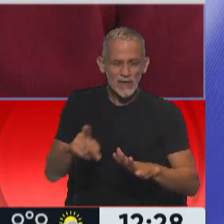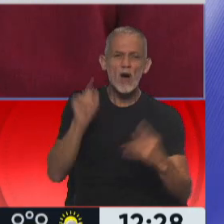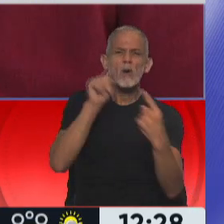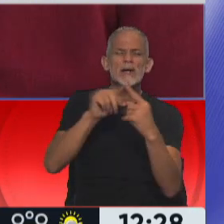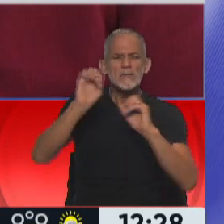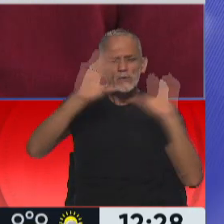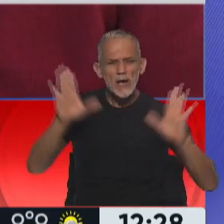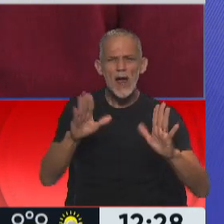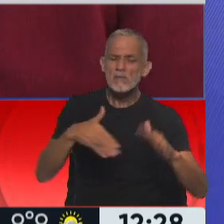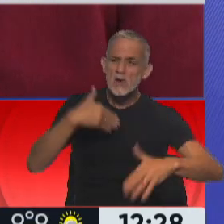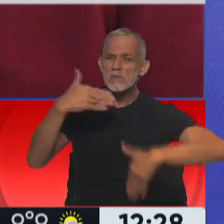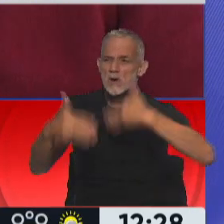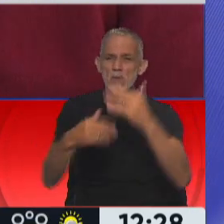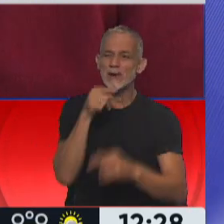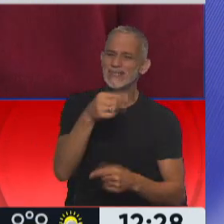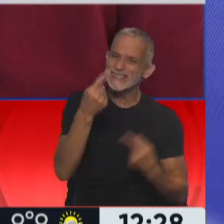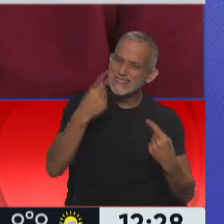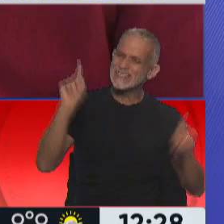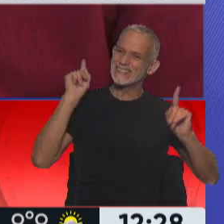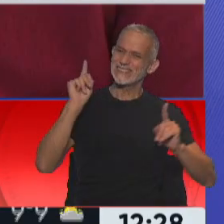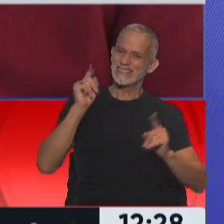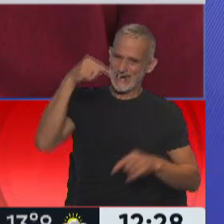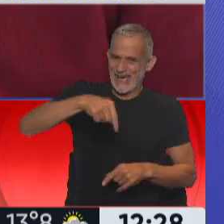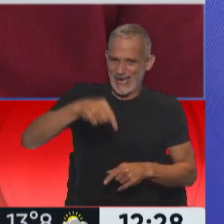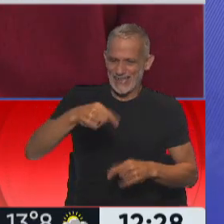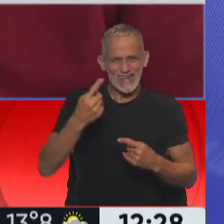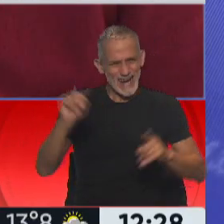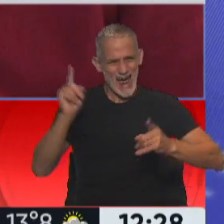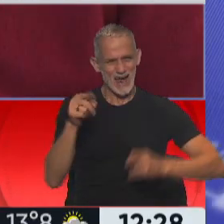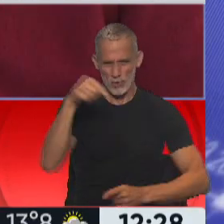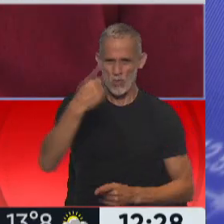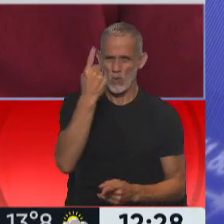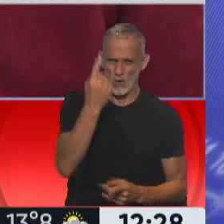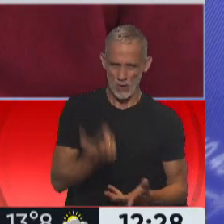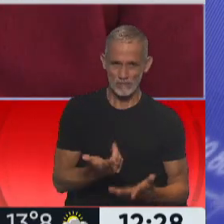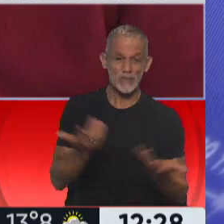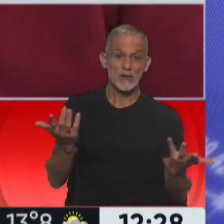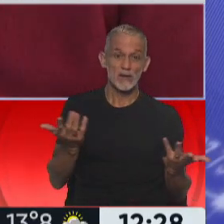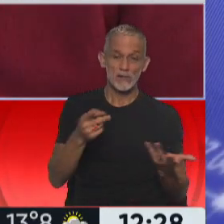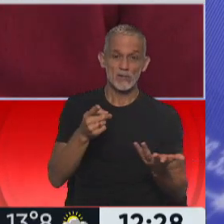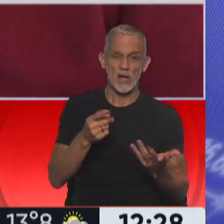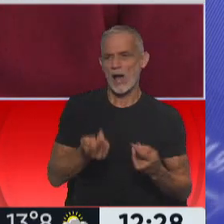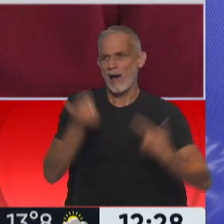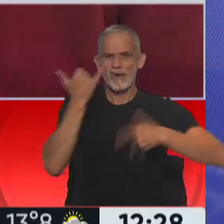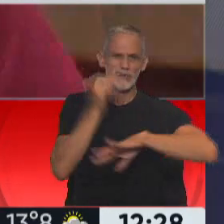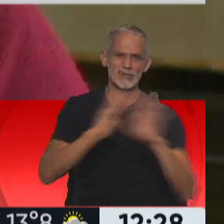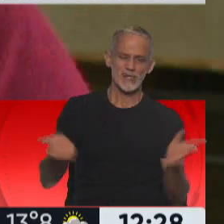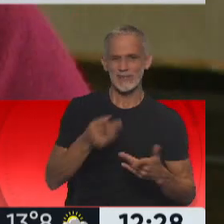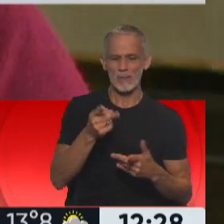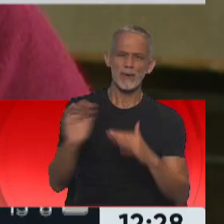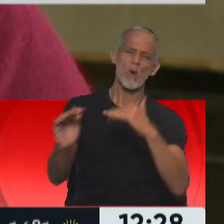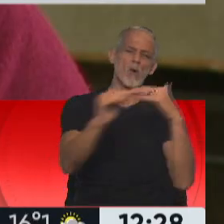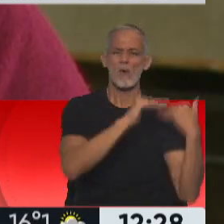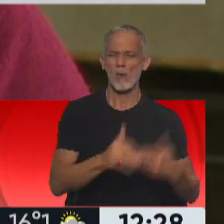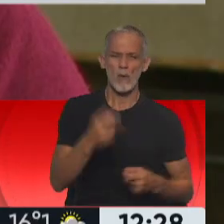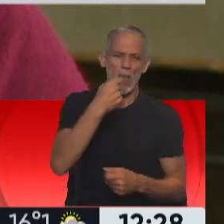claros Claro. y esto es la excepción. Claro, claro. Sin embargo, lo cual tampoco hay que caer en el facilismo de homologar